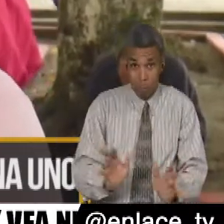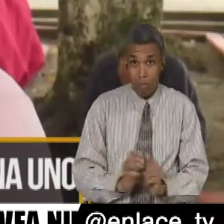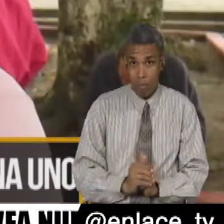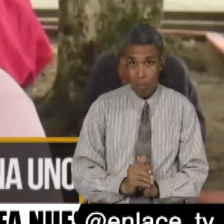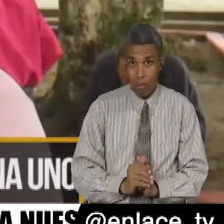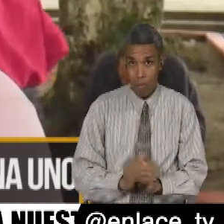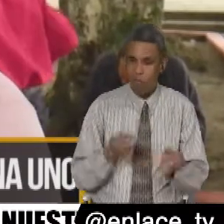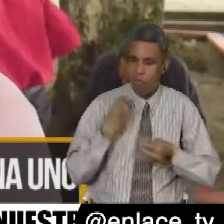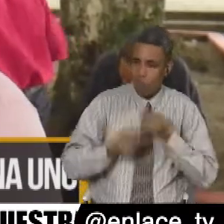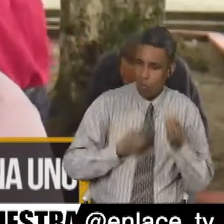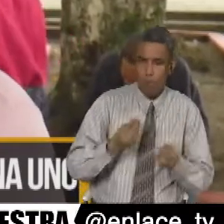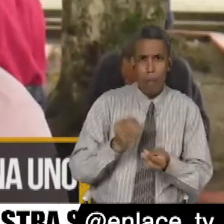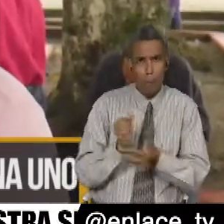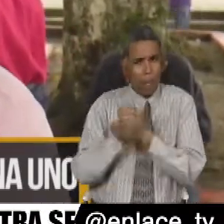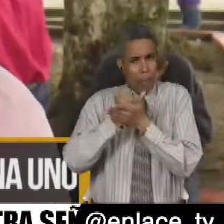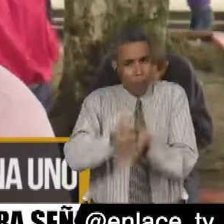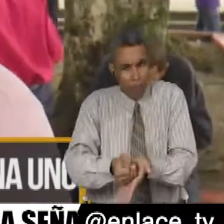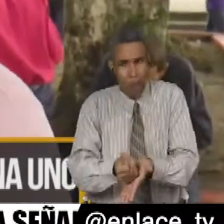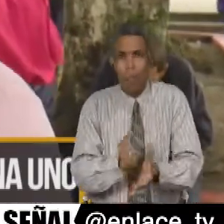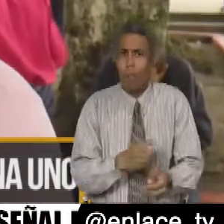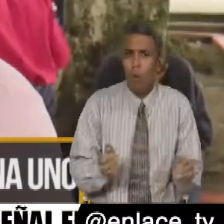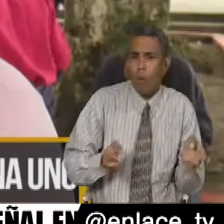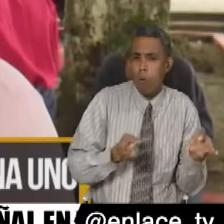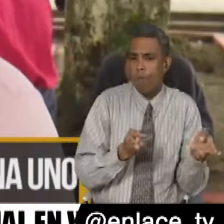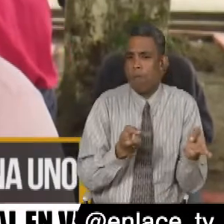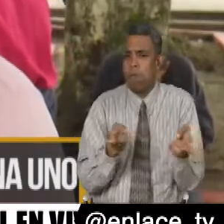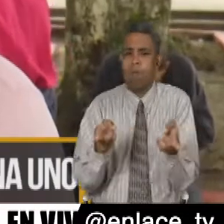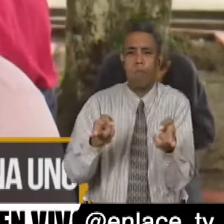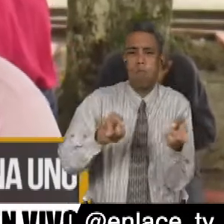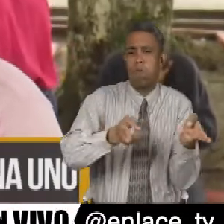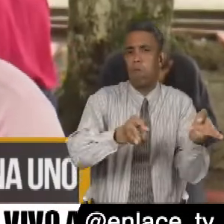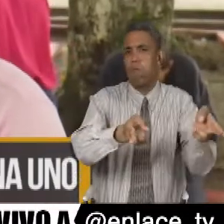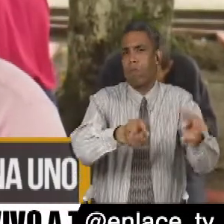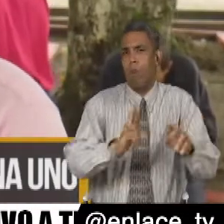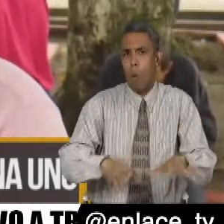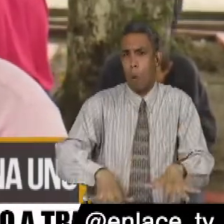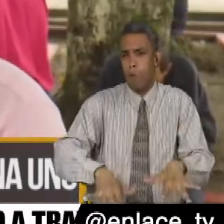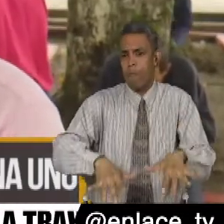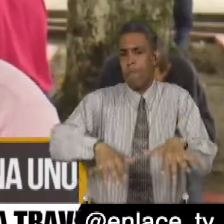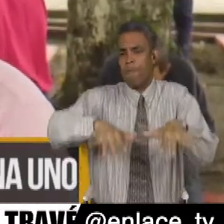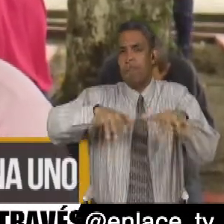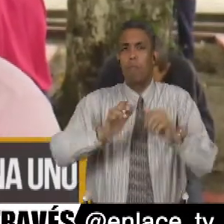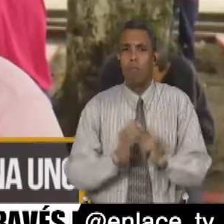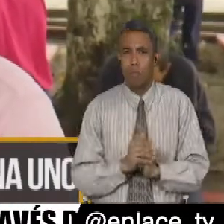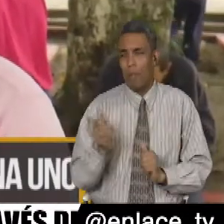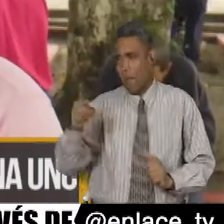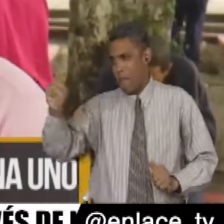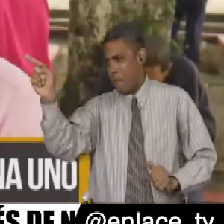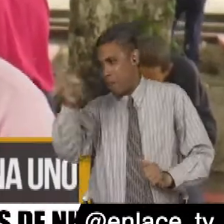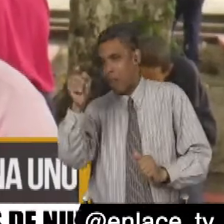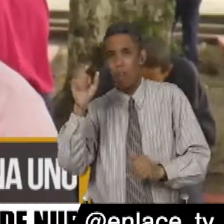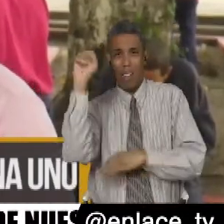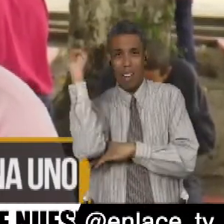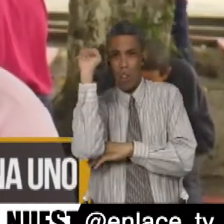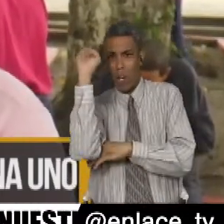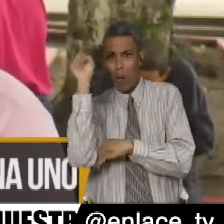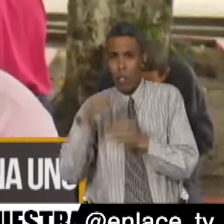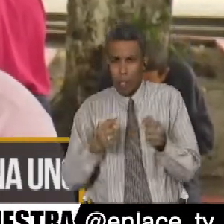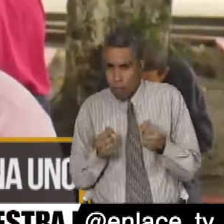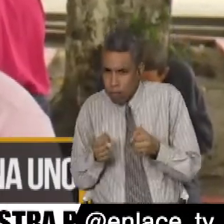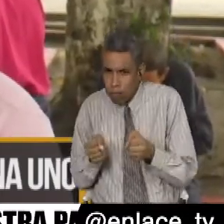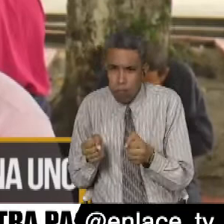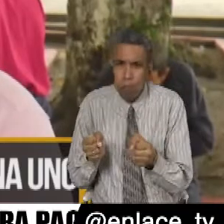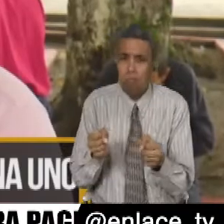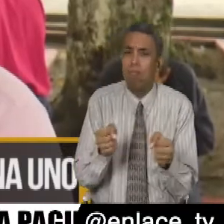limpieza de las fachadas y enviarlos de equipos succión presión que permitan recuerdo a los